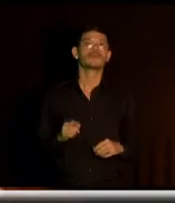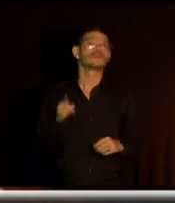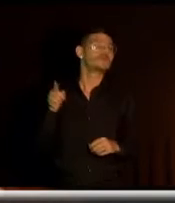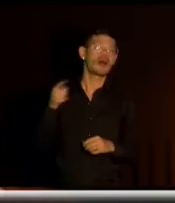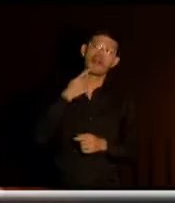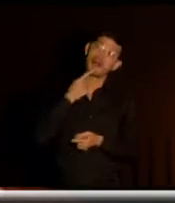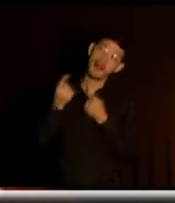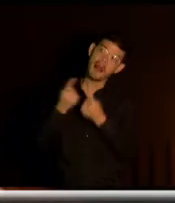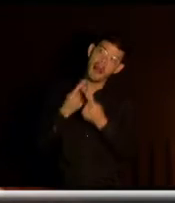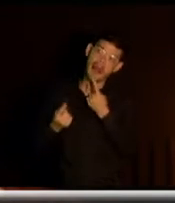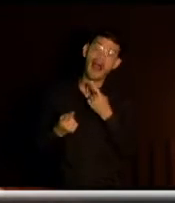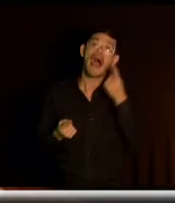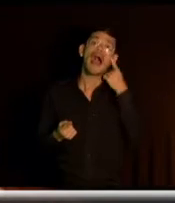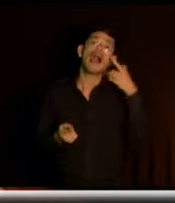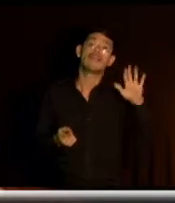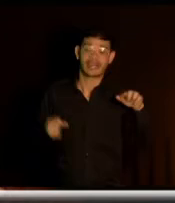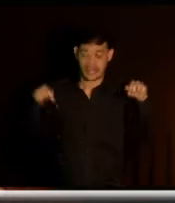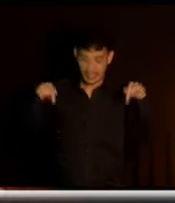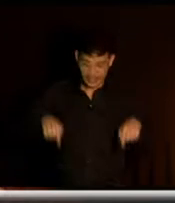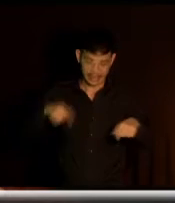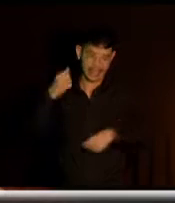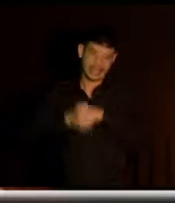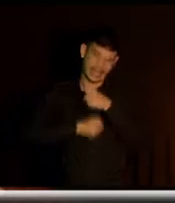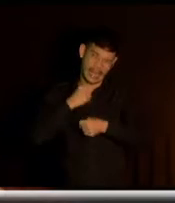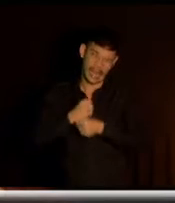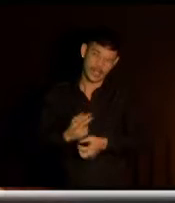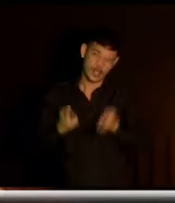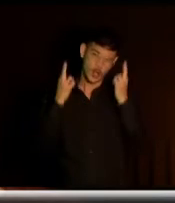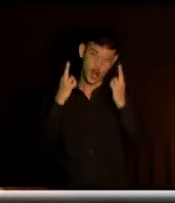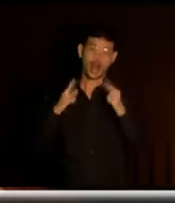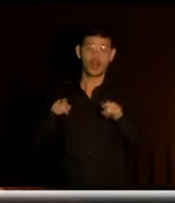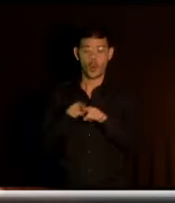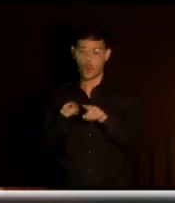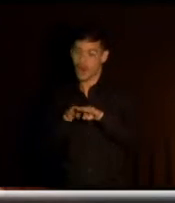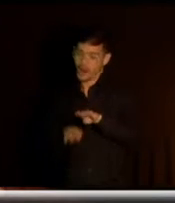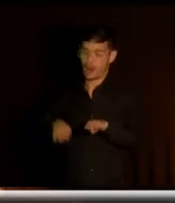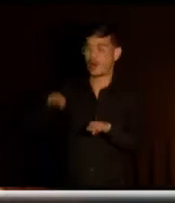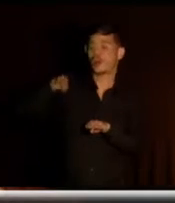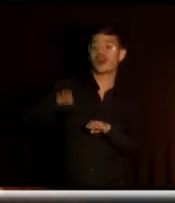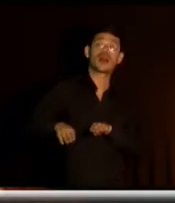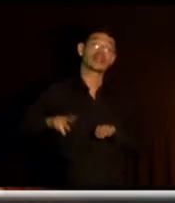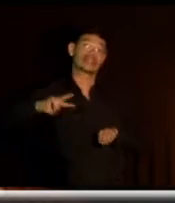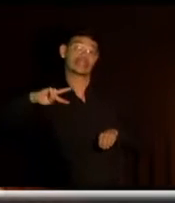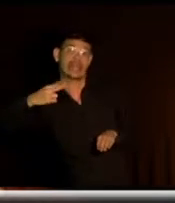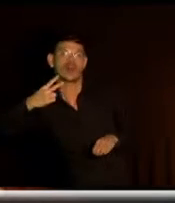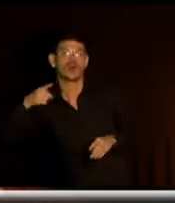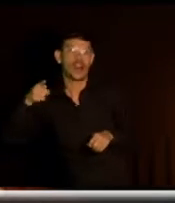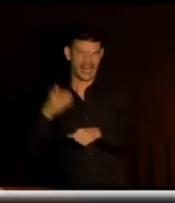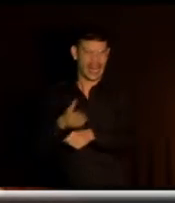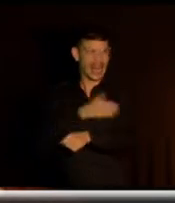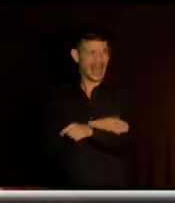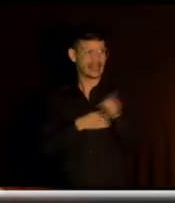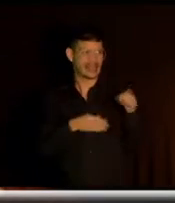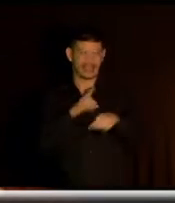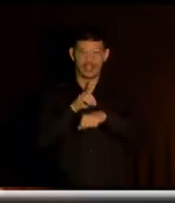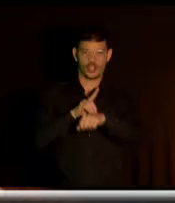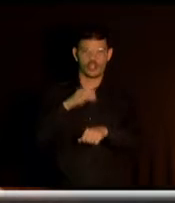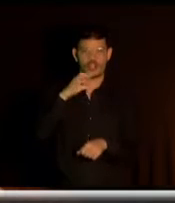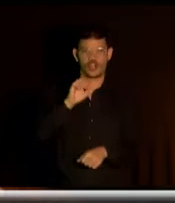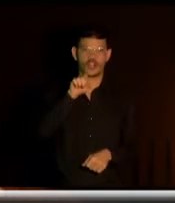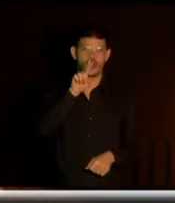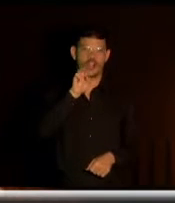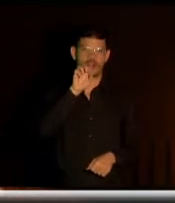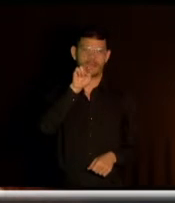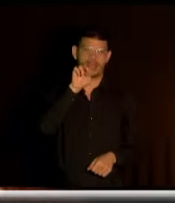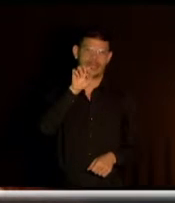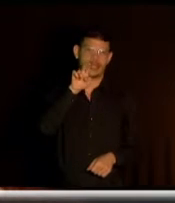si este año podemos pasar al segundo paso, que es el que acaba de hablar el doctor Colmenares. Hay voluntad de